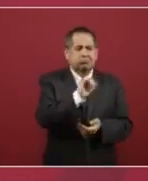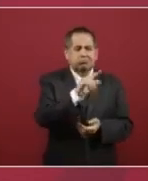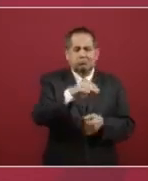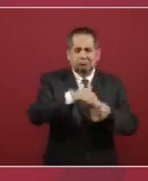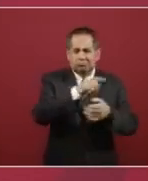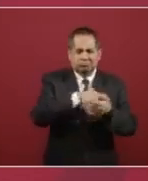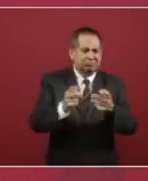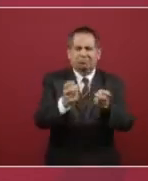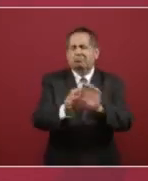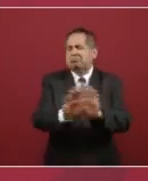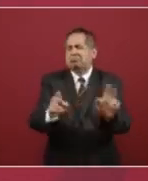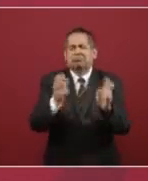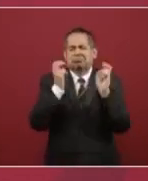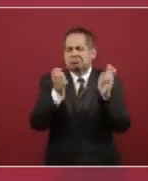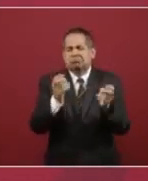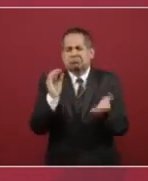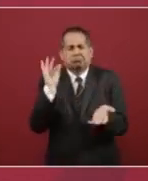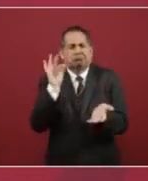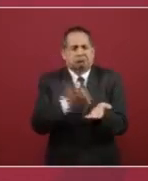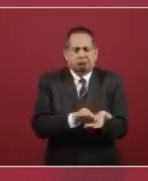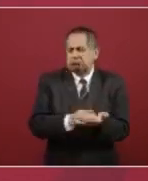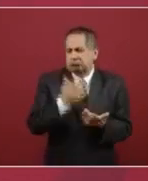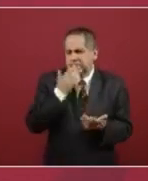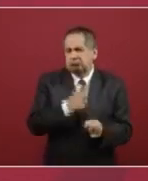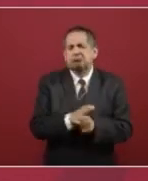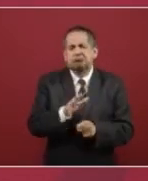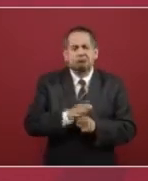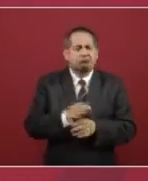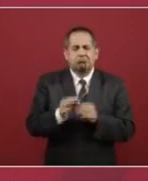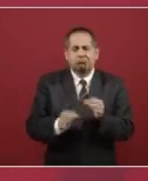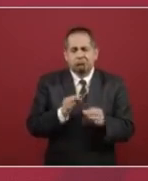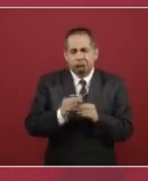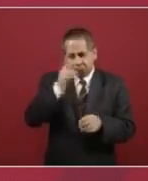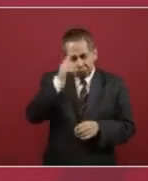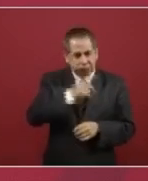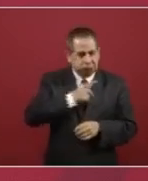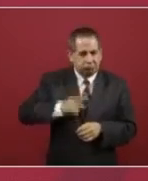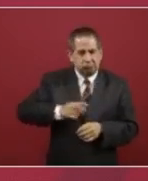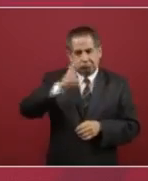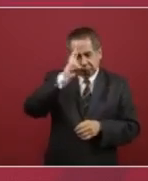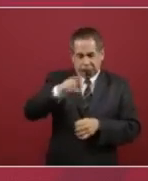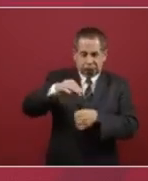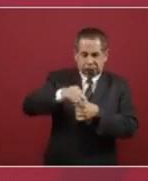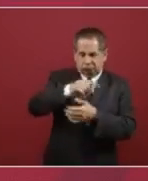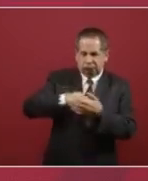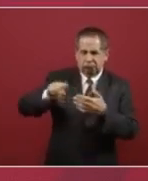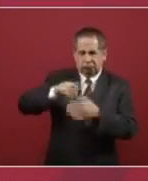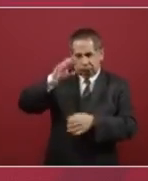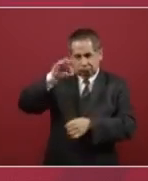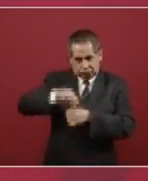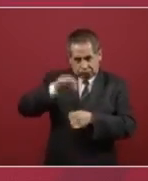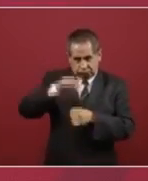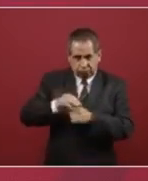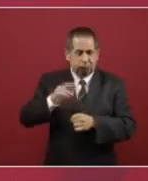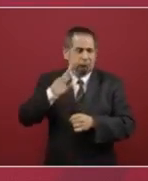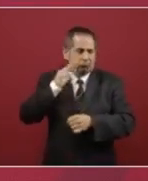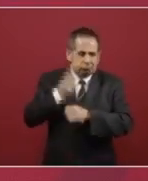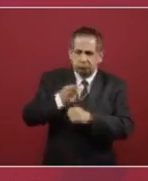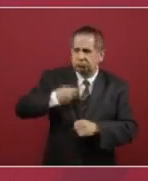eso va a ser más que suficiente para que se respete el voto, la voluntad de los